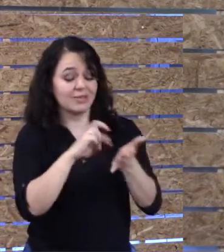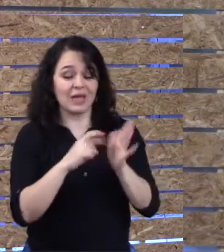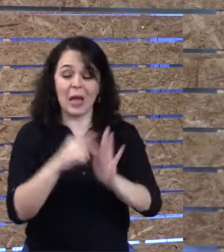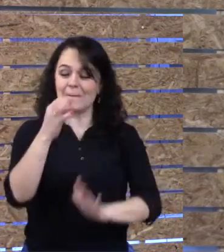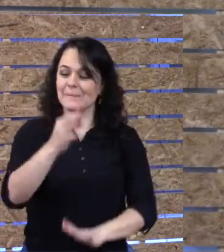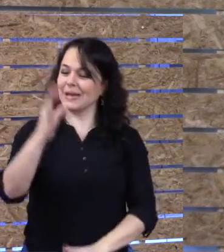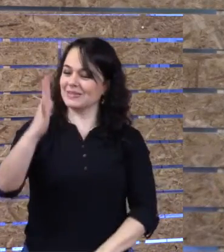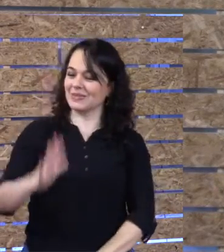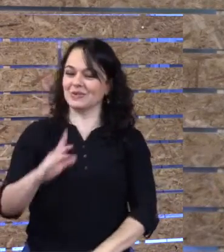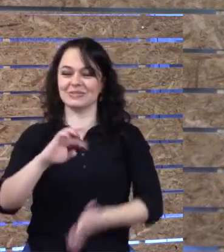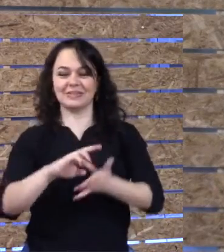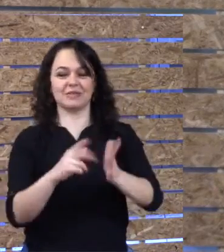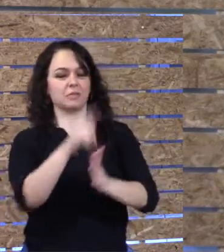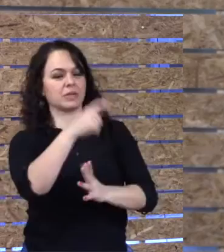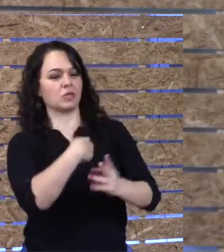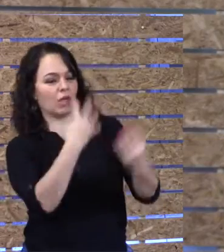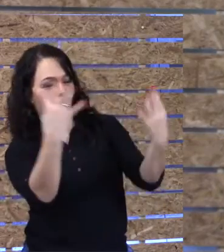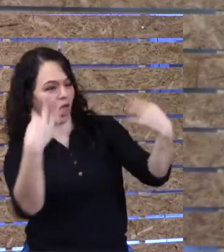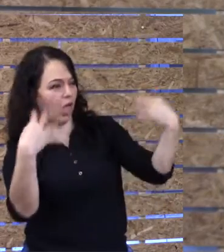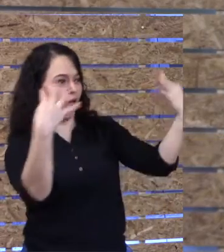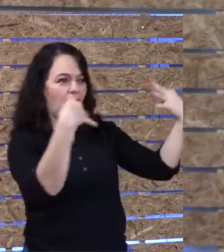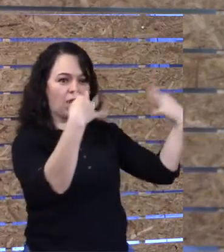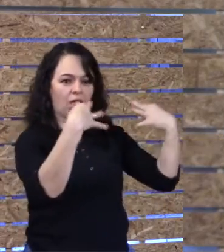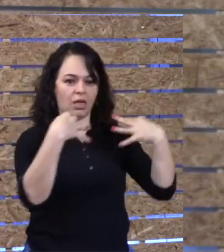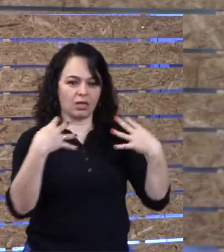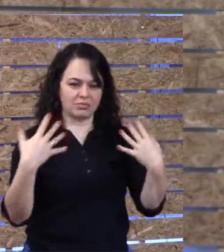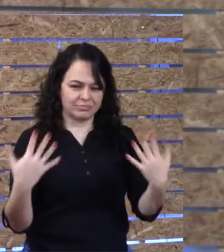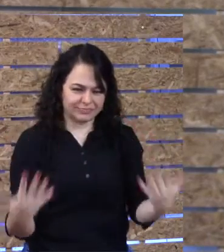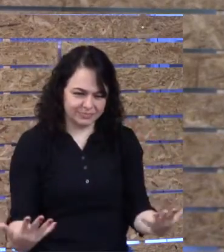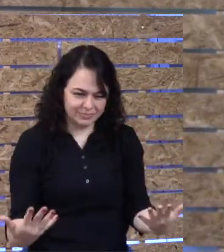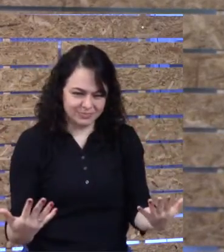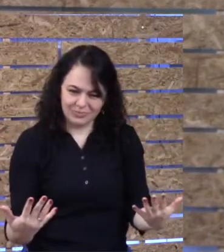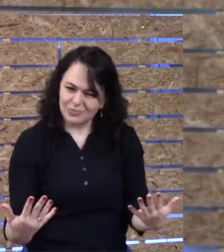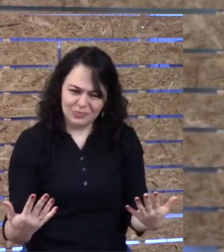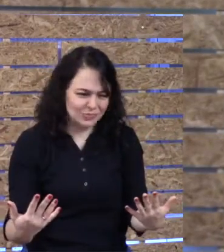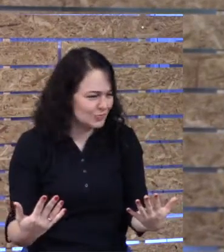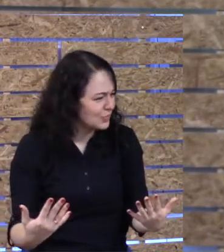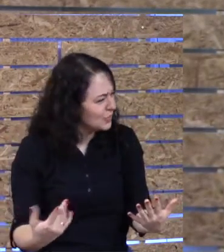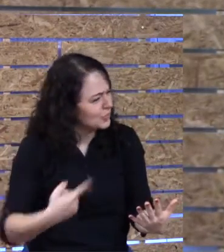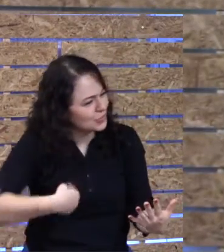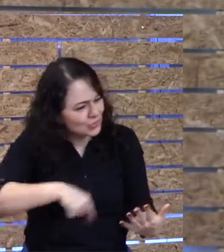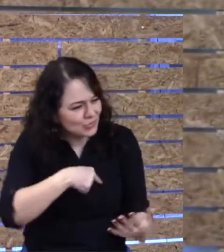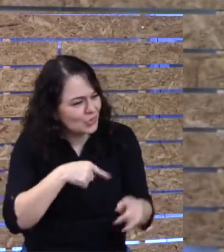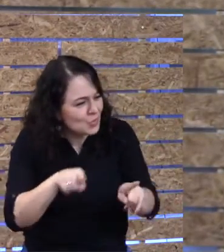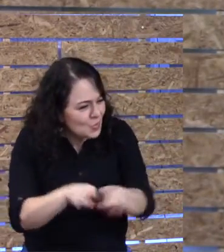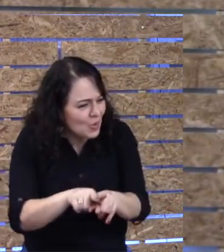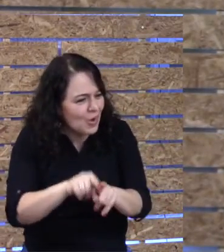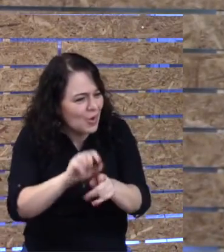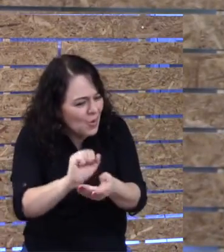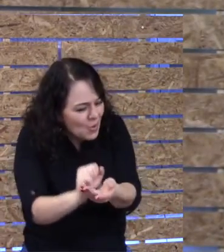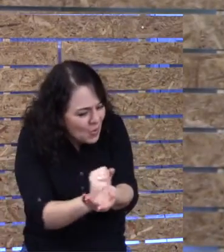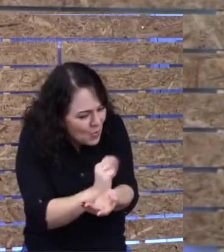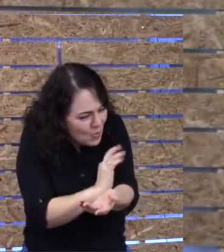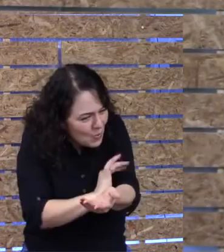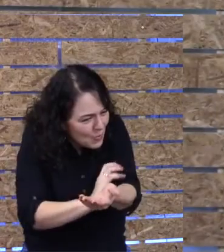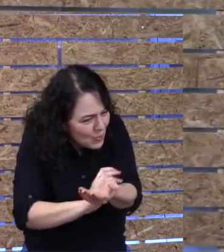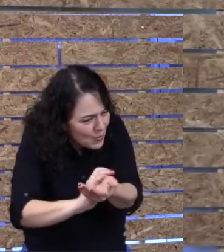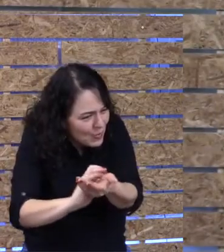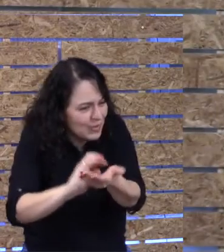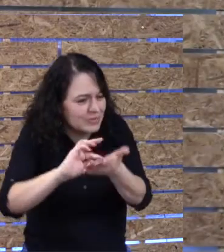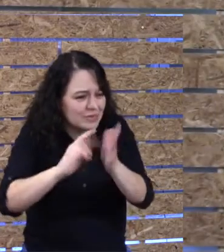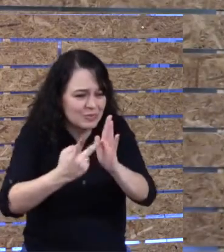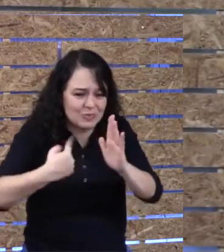no estamos dejándonos tratar por el Señor para nuestra propia vida. Este salmo, nos dicen los estudiosos, no es